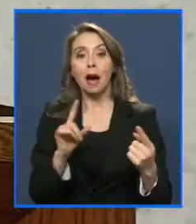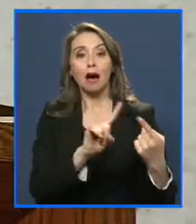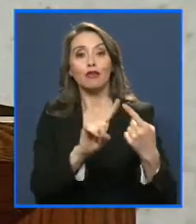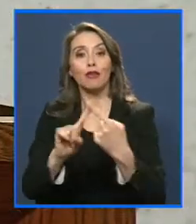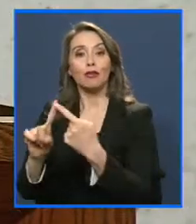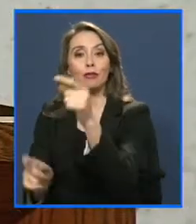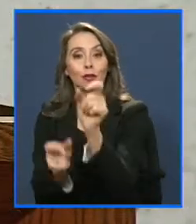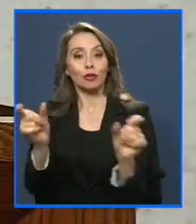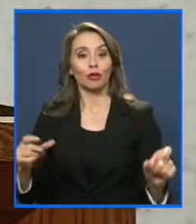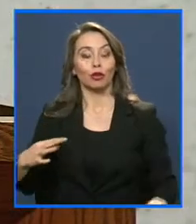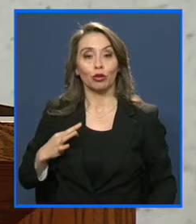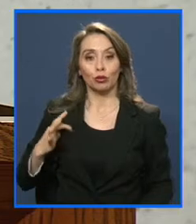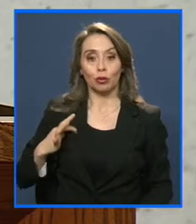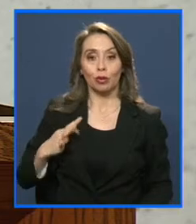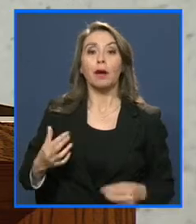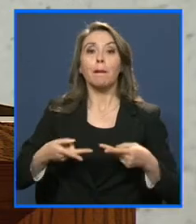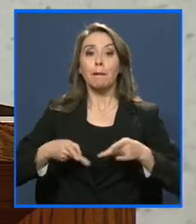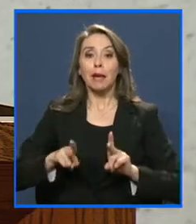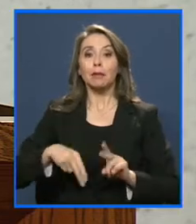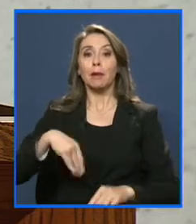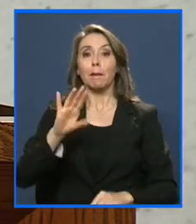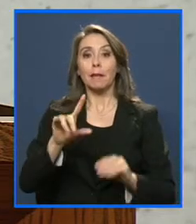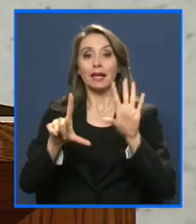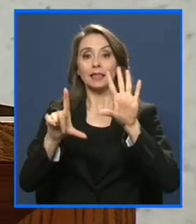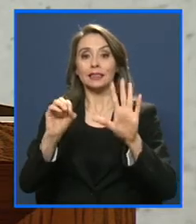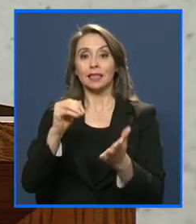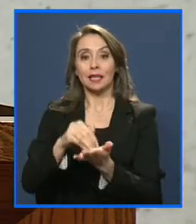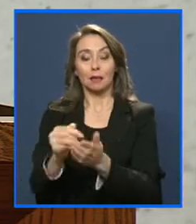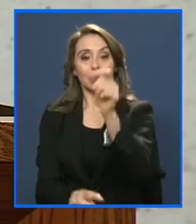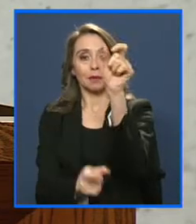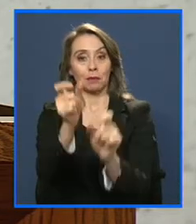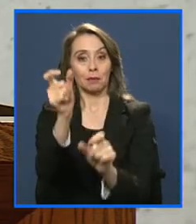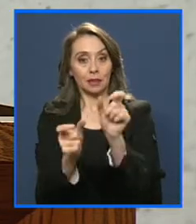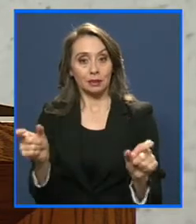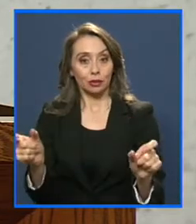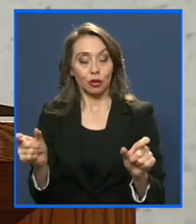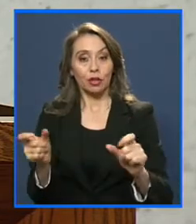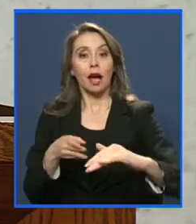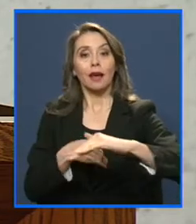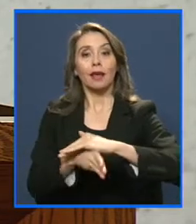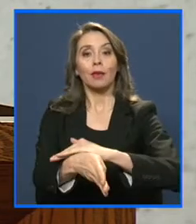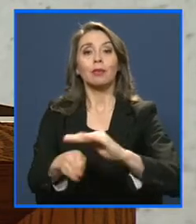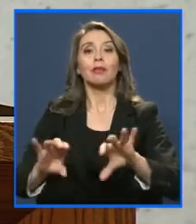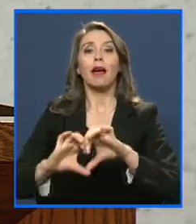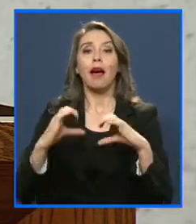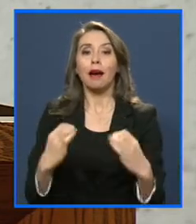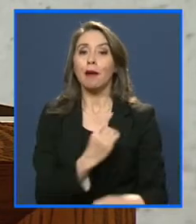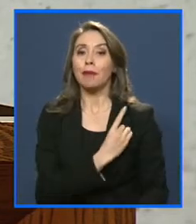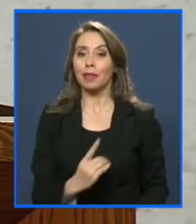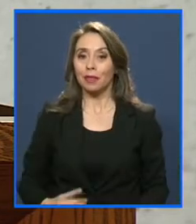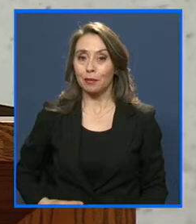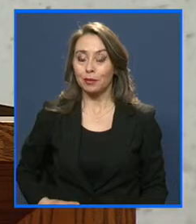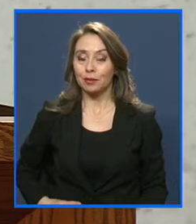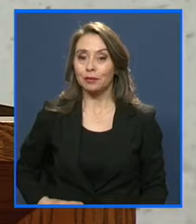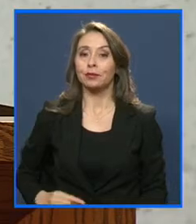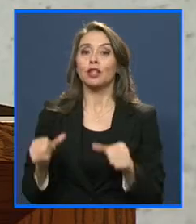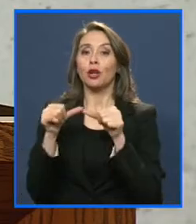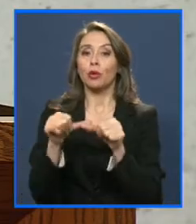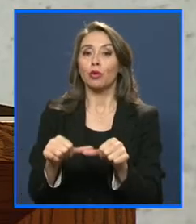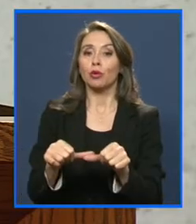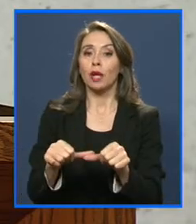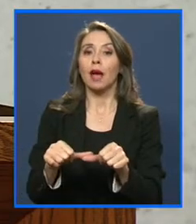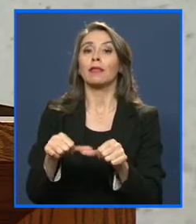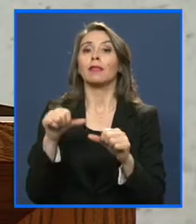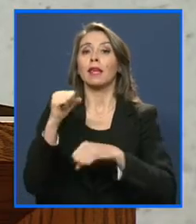la ciudadanía lo que permitió que más de 70.000 personas ingresarán a la cámara de diputados durante el año